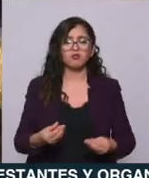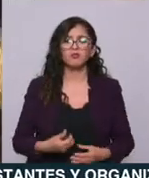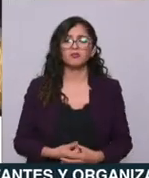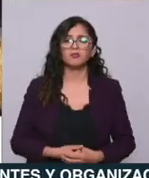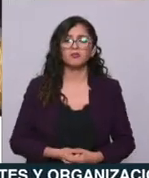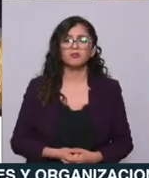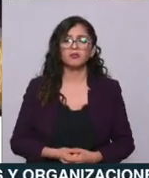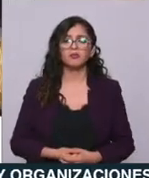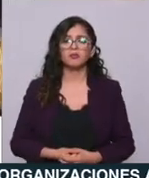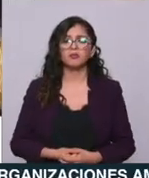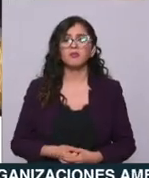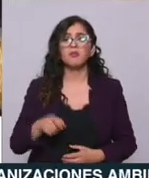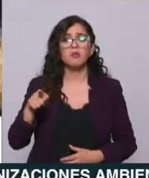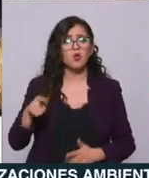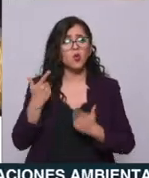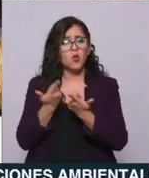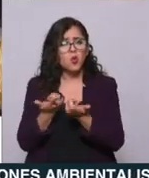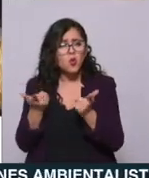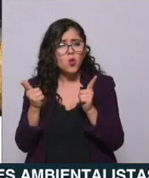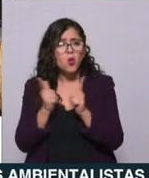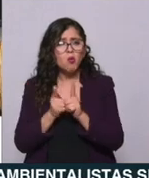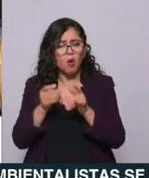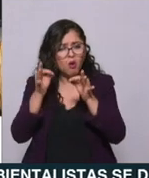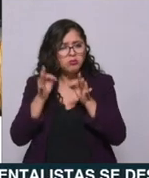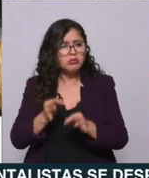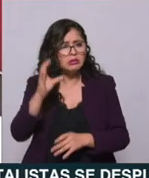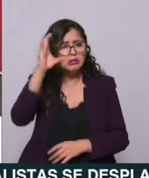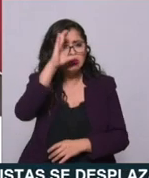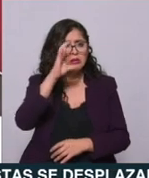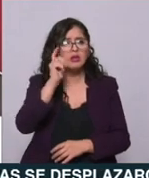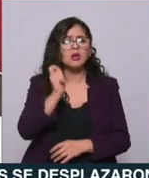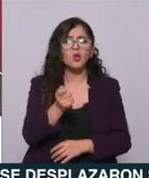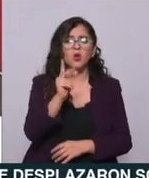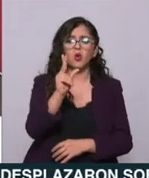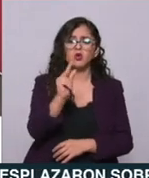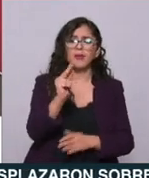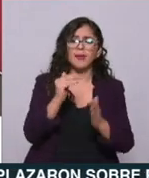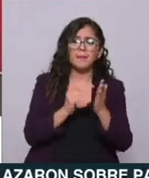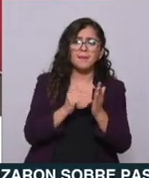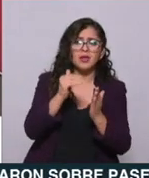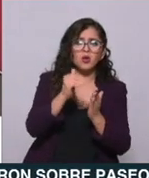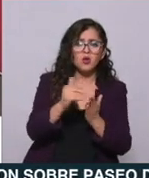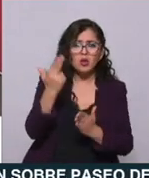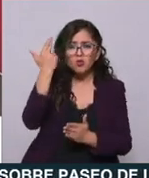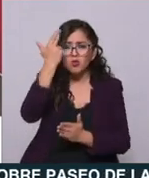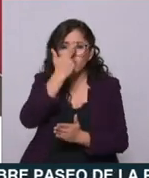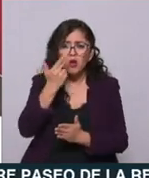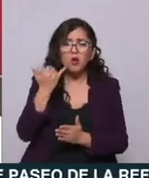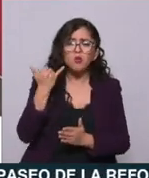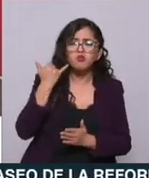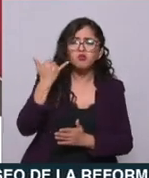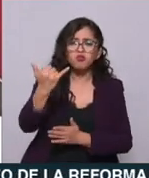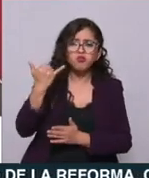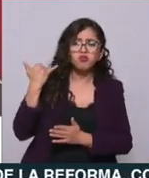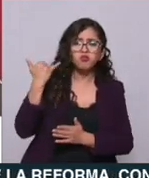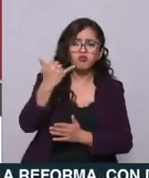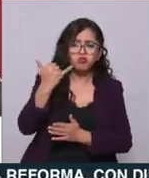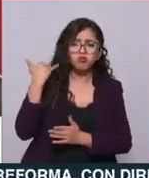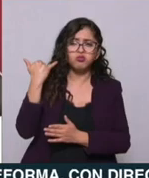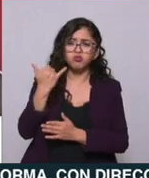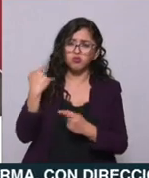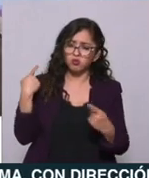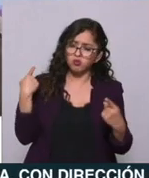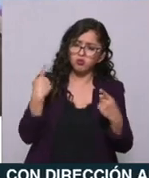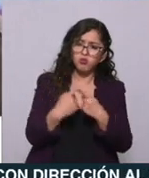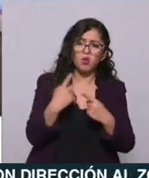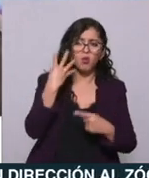grupo científico ha hecho el análisis de 80 millones de registros de llamadas celebradas durante 4 años,